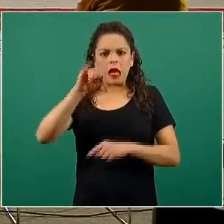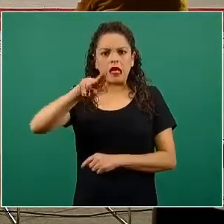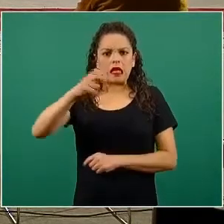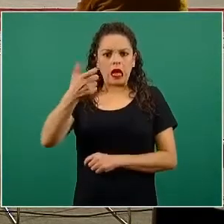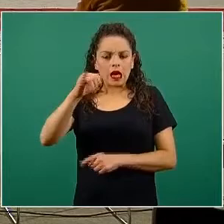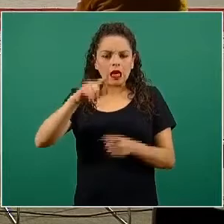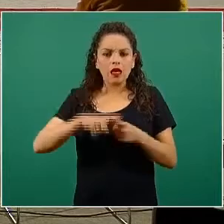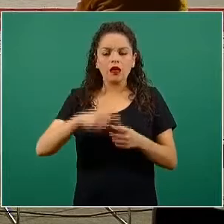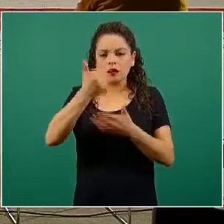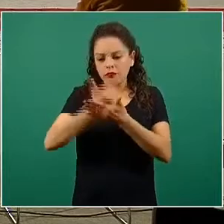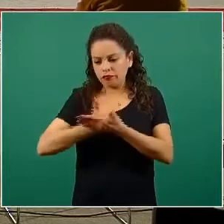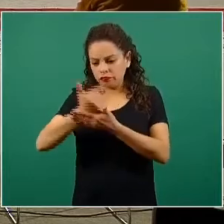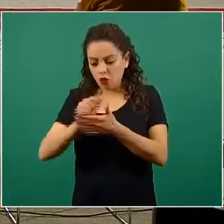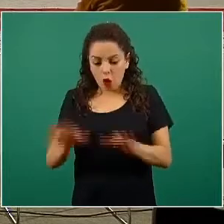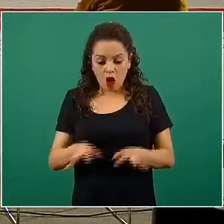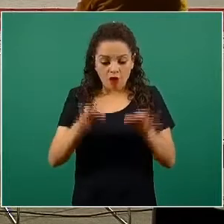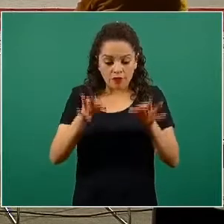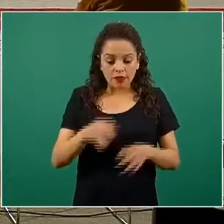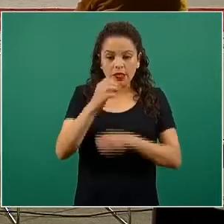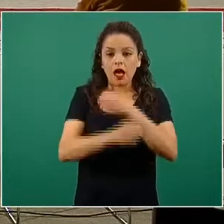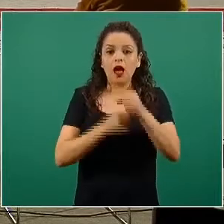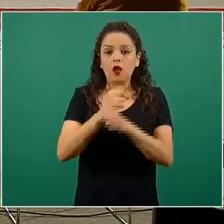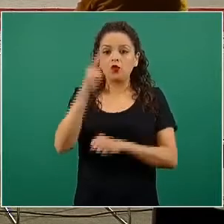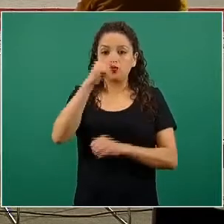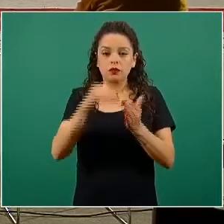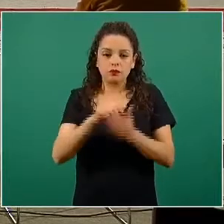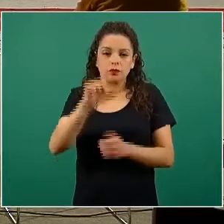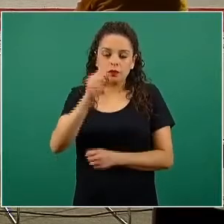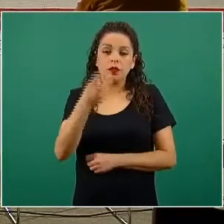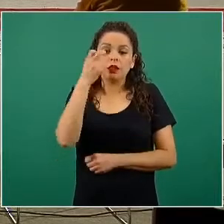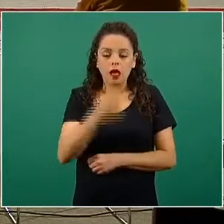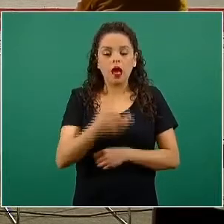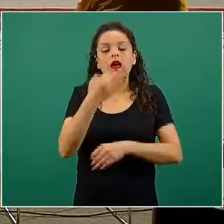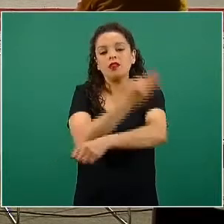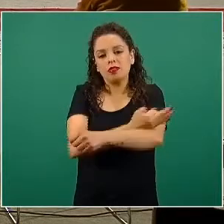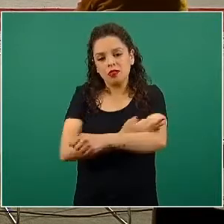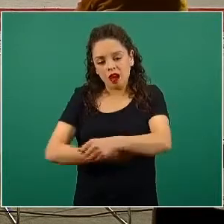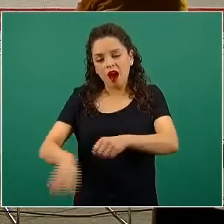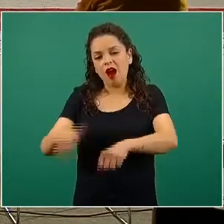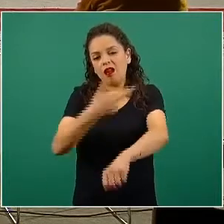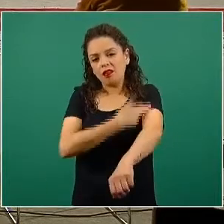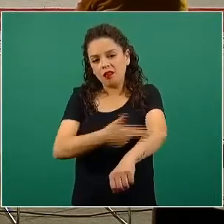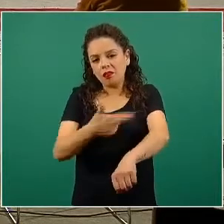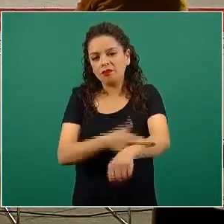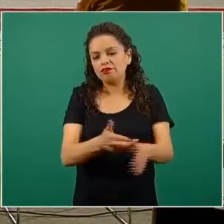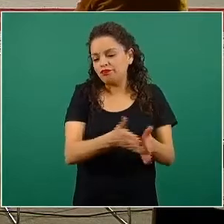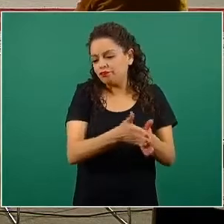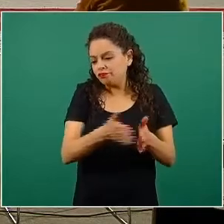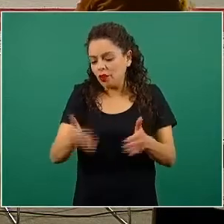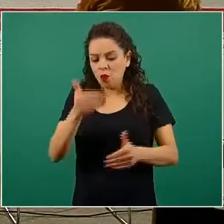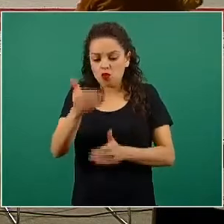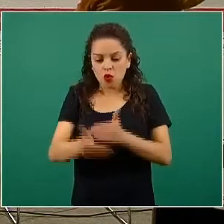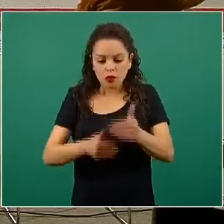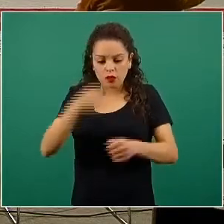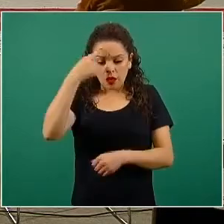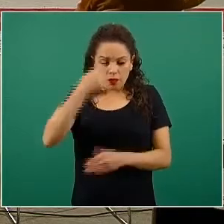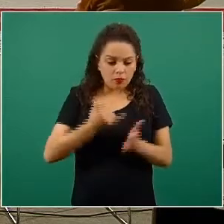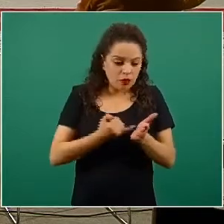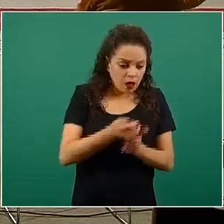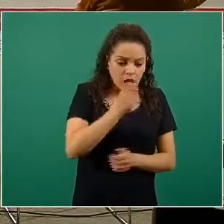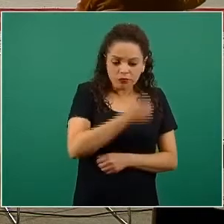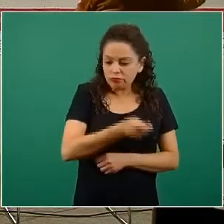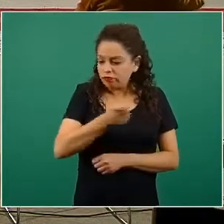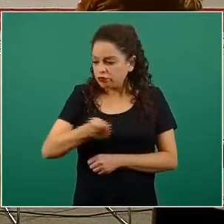del 2020, pues van a tardar porque requiere tanto los procesos de dictaminación que se están haciendo en cada una de las